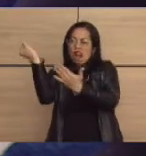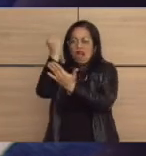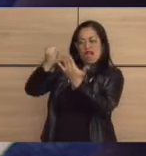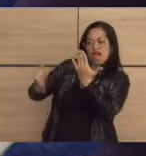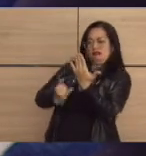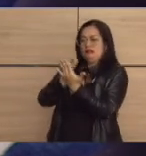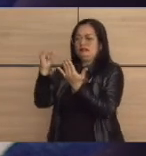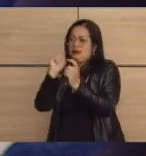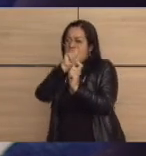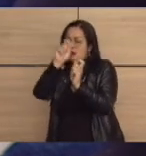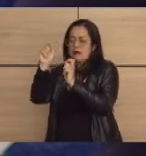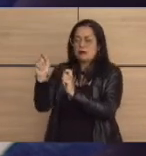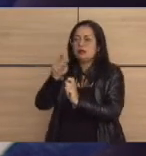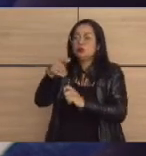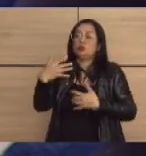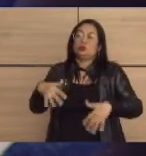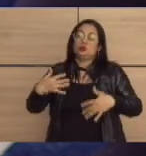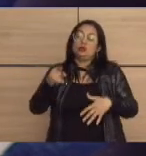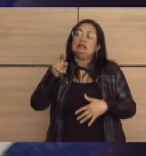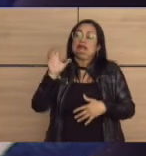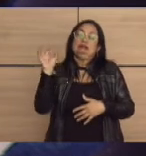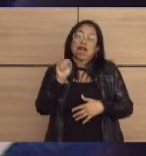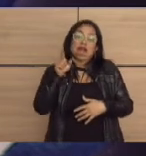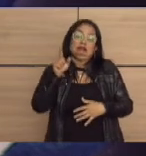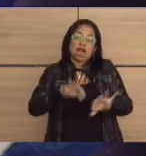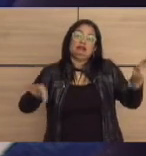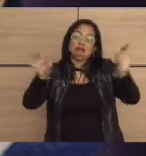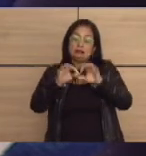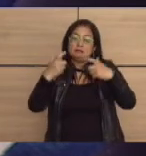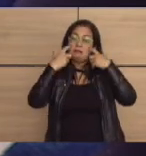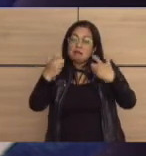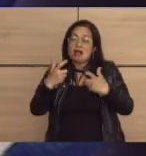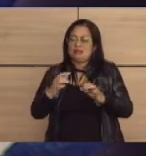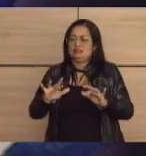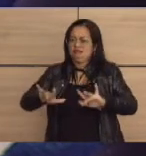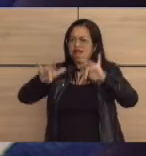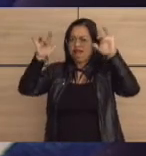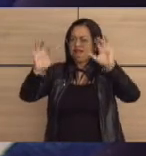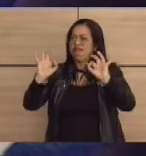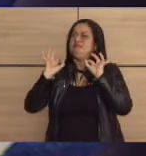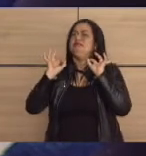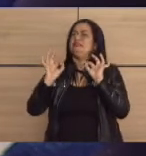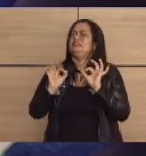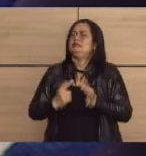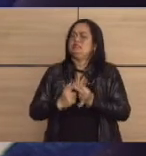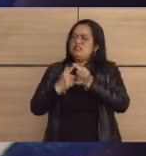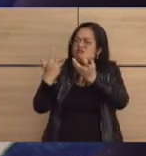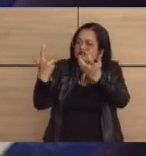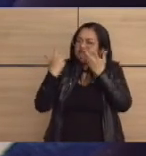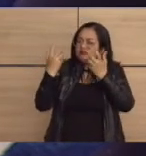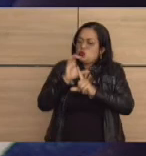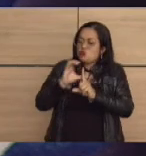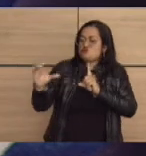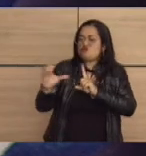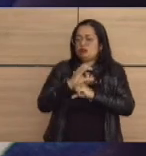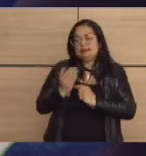no había manera, no hubo manera en ese momento de convertir todo eso en un tesoro que nos enseñara tantas cosas y tan